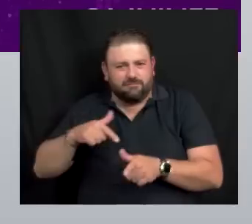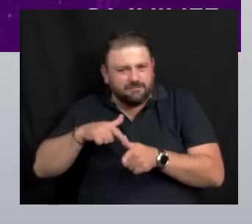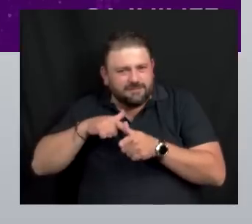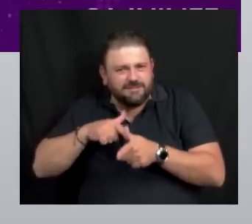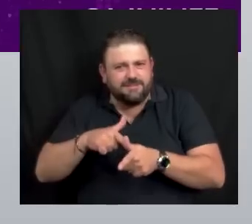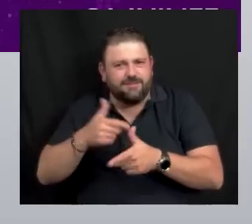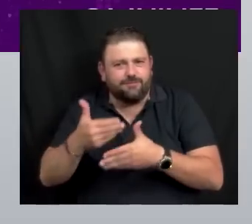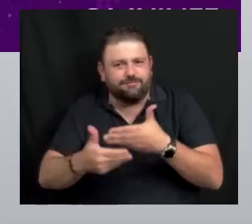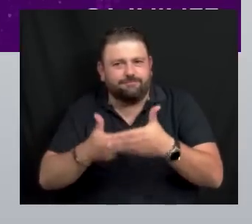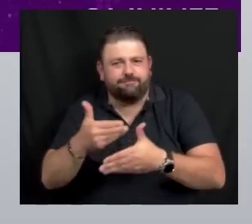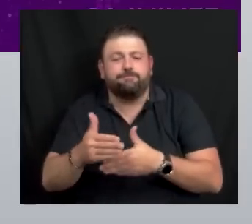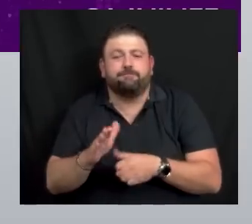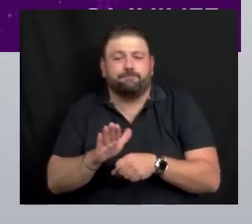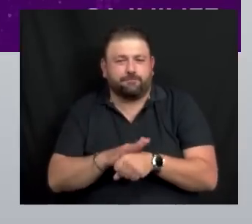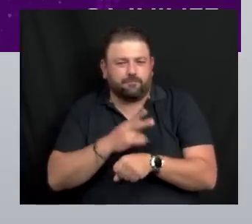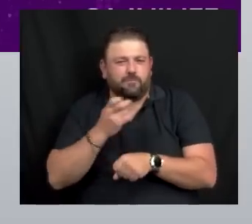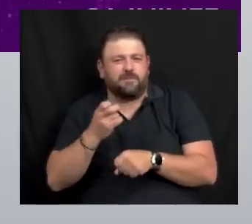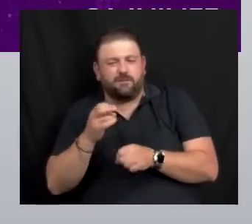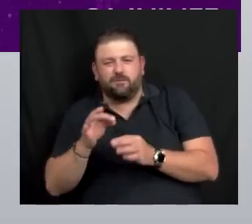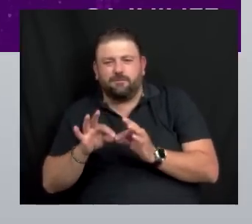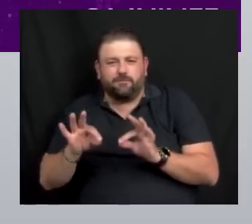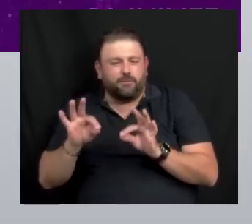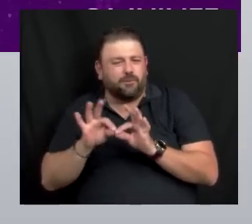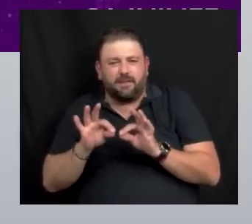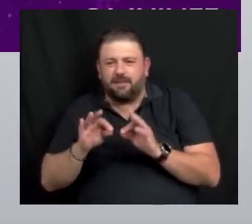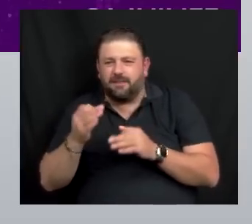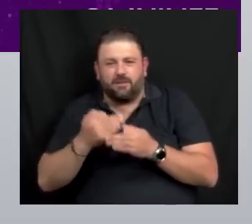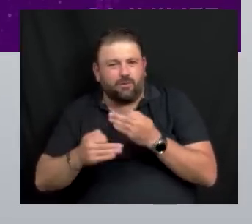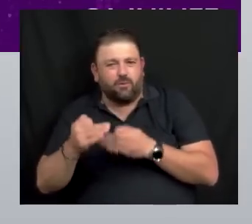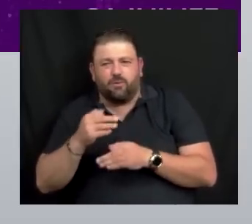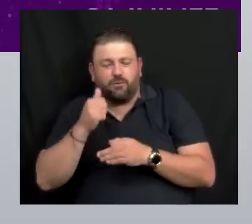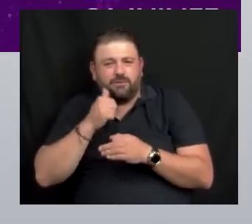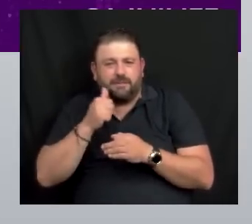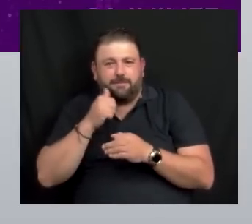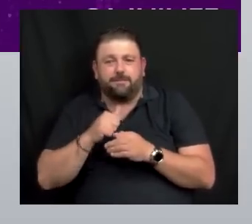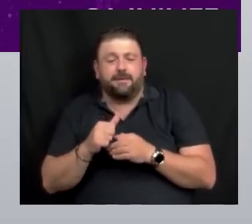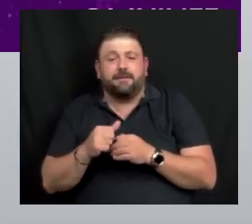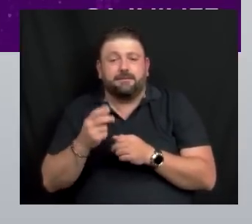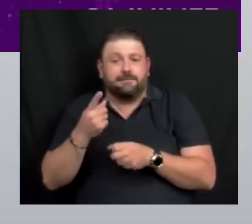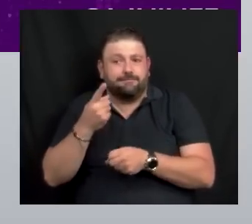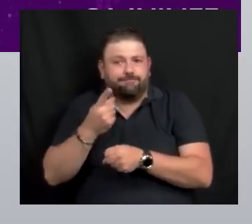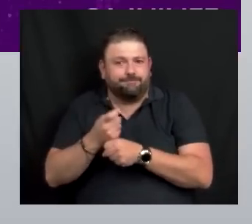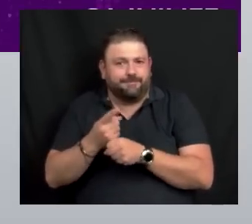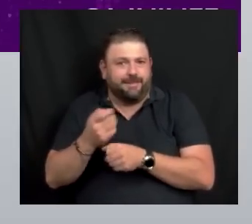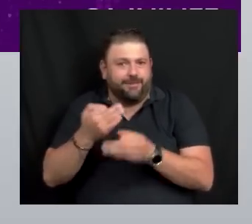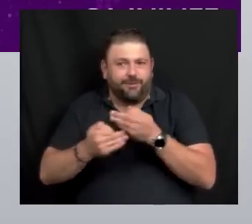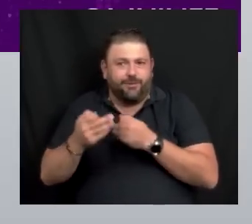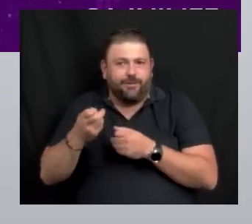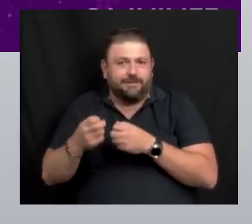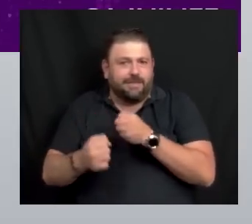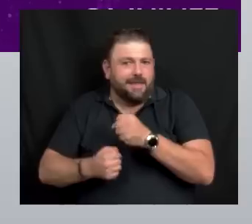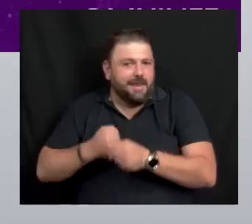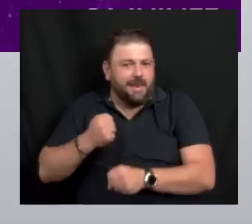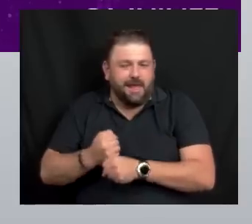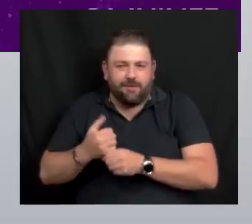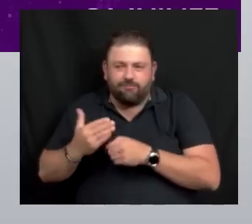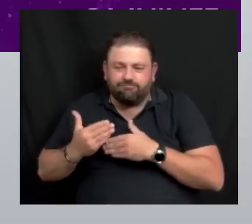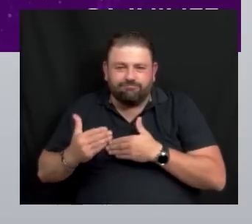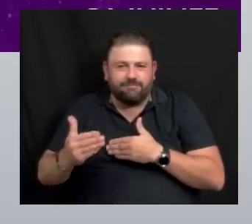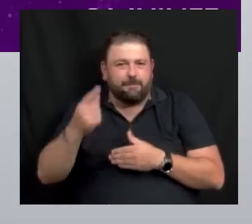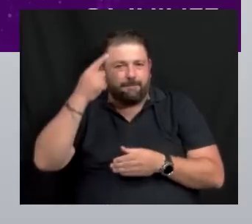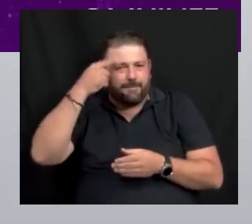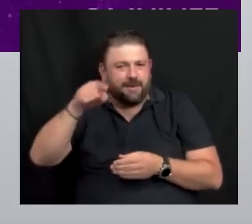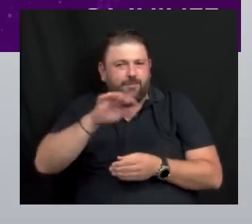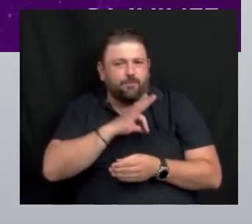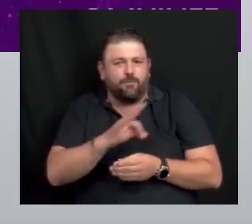de las cosas importantes sobre esta gran herramienta, empieza últimos del primer trimestre del año, esta gran herramienta para crecer en la